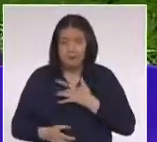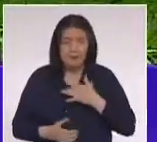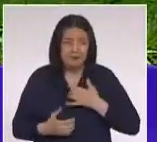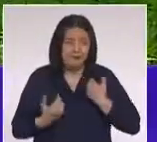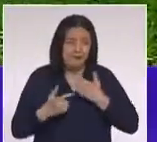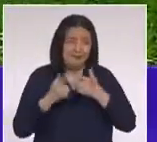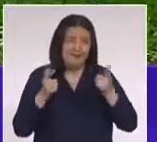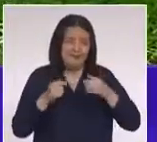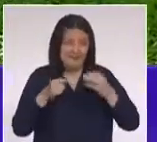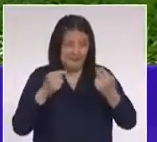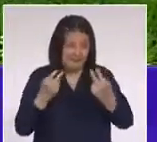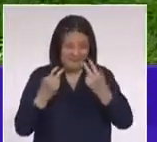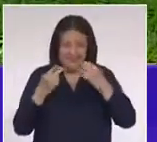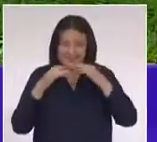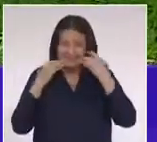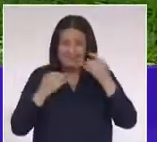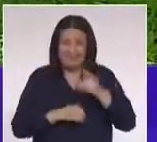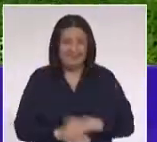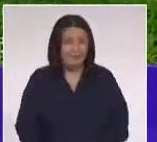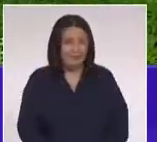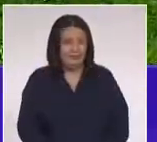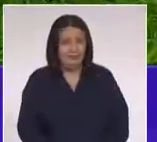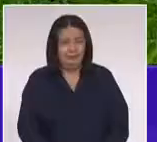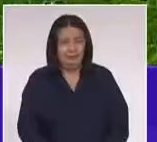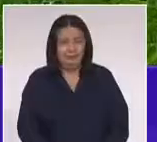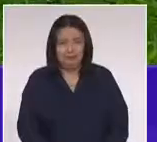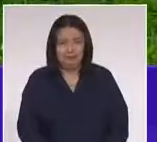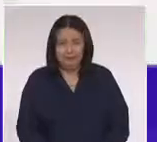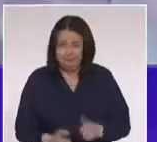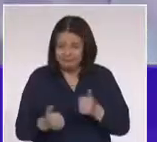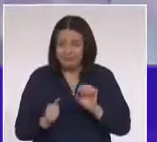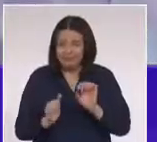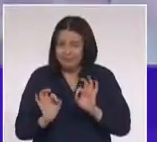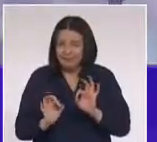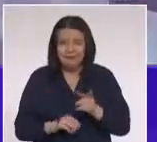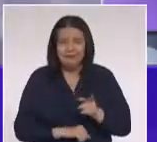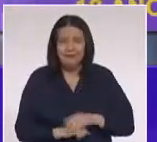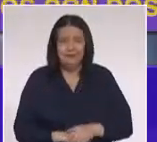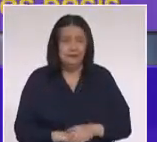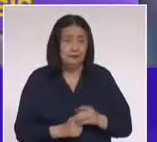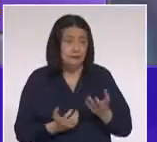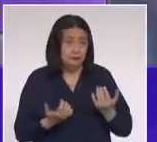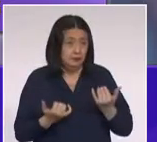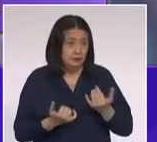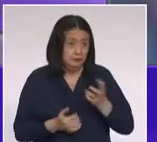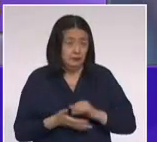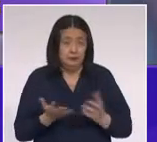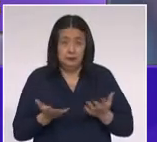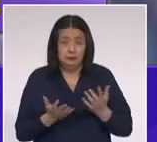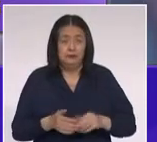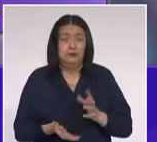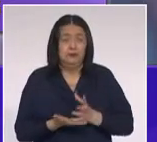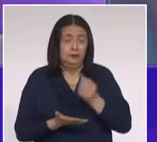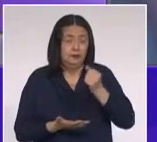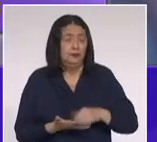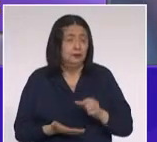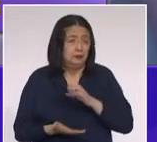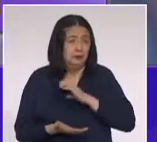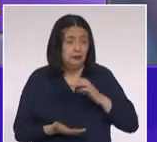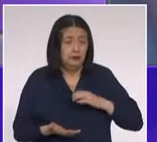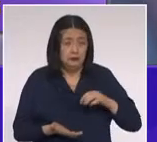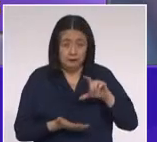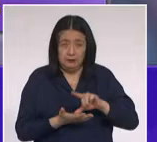más líder, no de mi sonrisa. Sí. Bien. Sí. Esta medida por el momento se aplica en Ica, Callao,